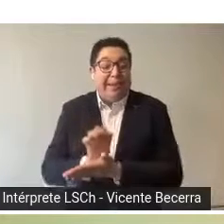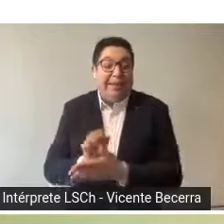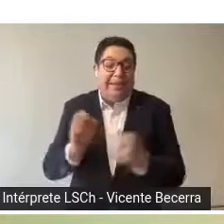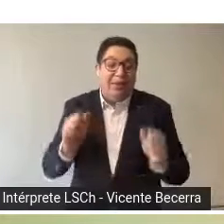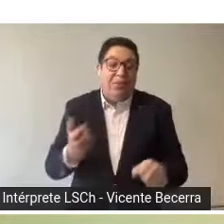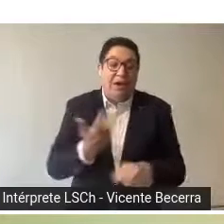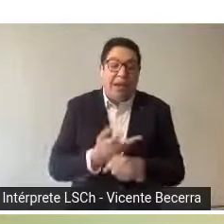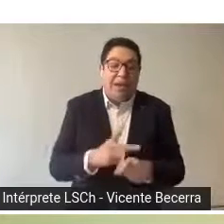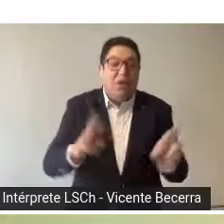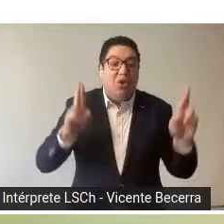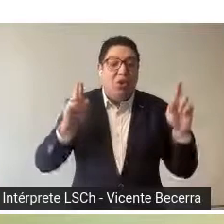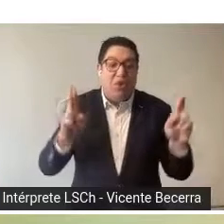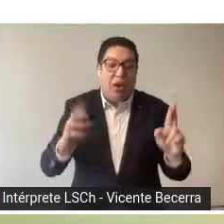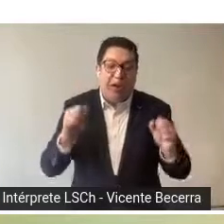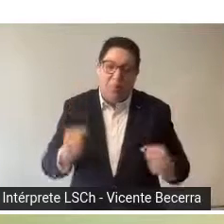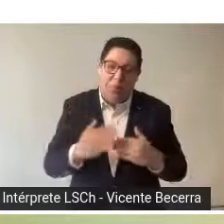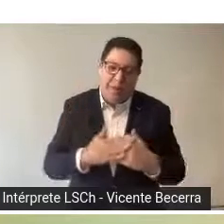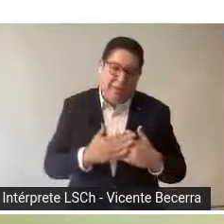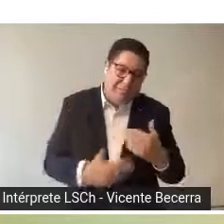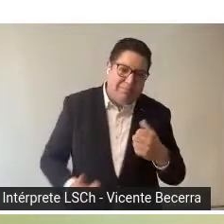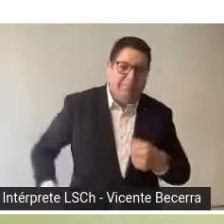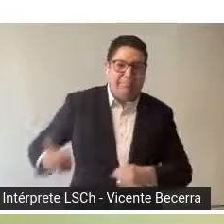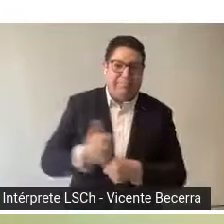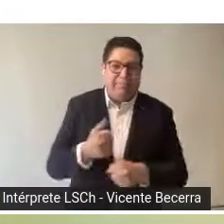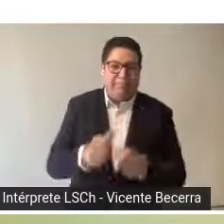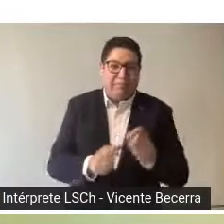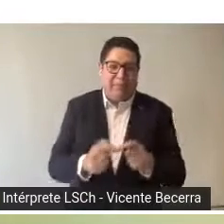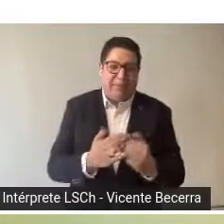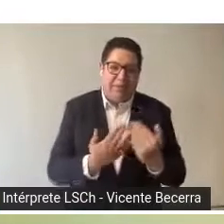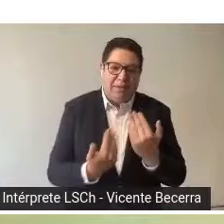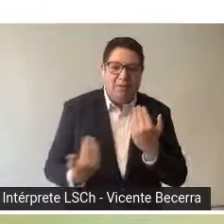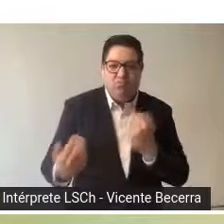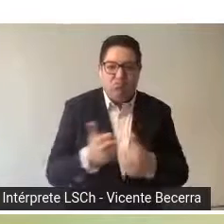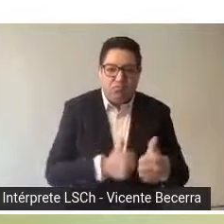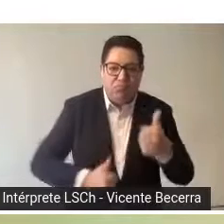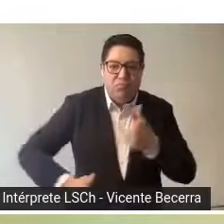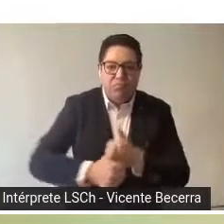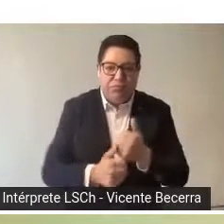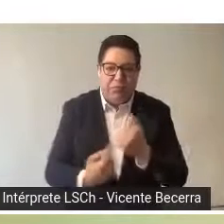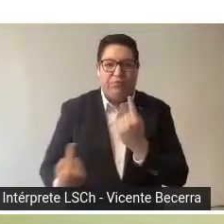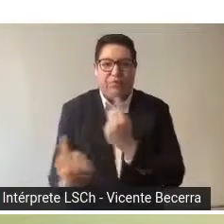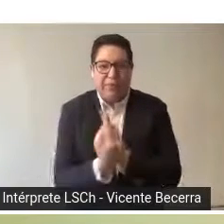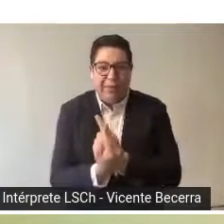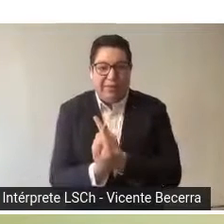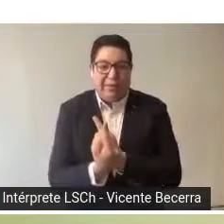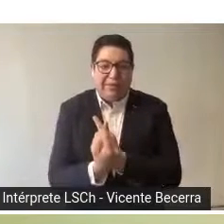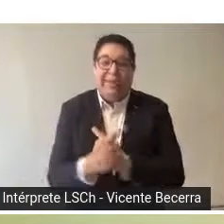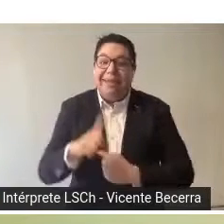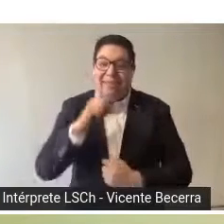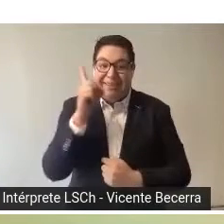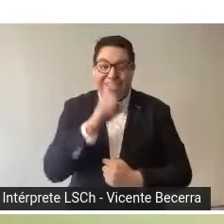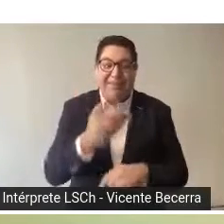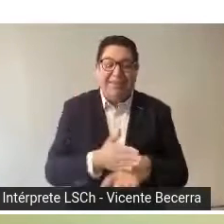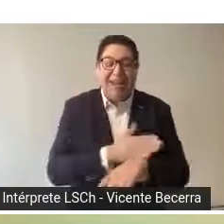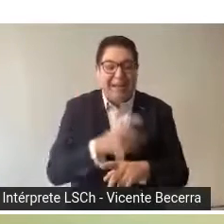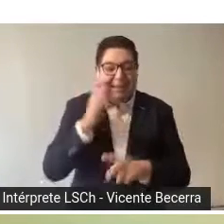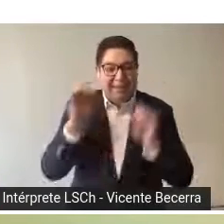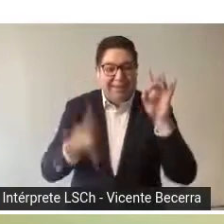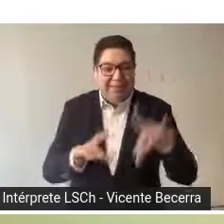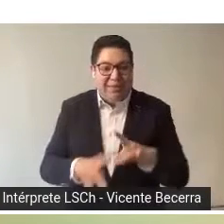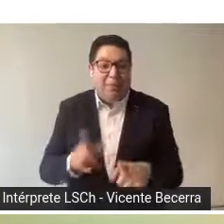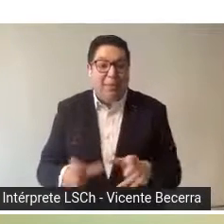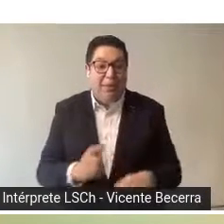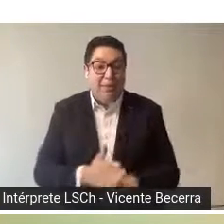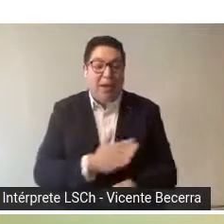tuviera la posibilidad de ir adelante de los ciudadanos, de sus necesidades. Pero eso es muy difícil. Pero al menos